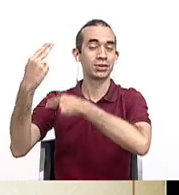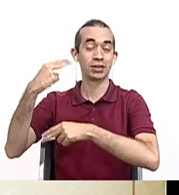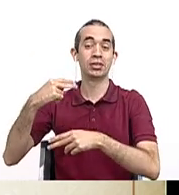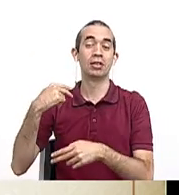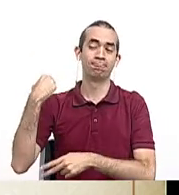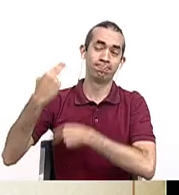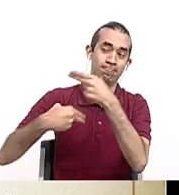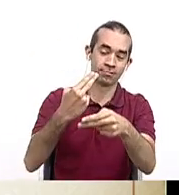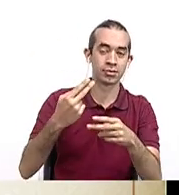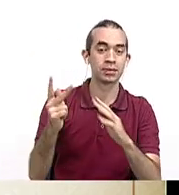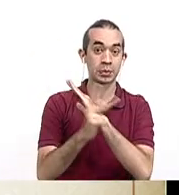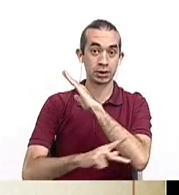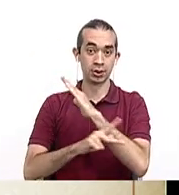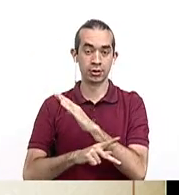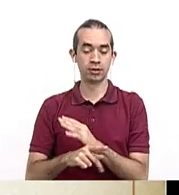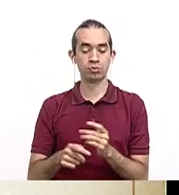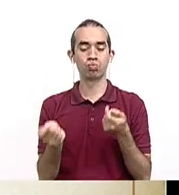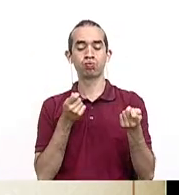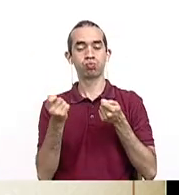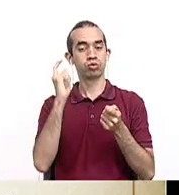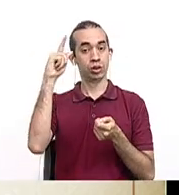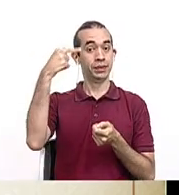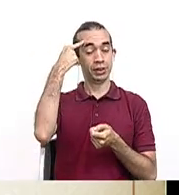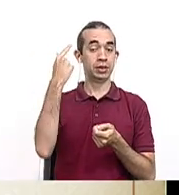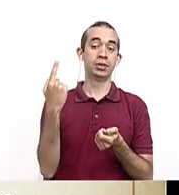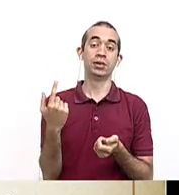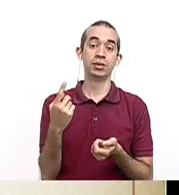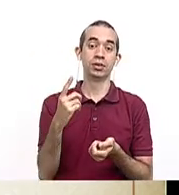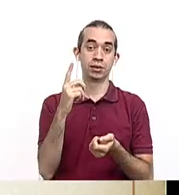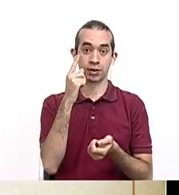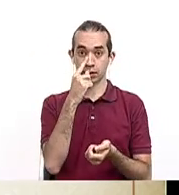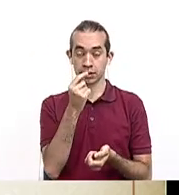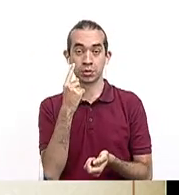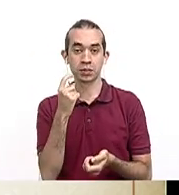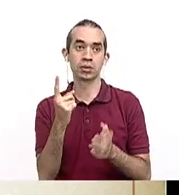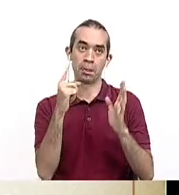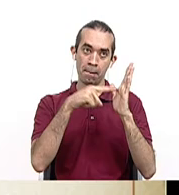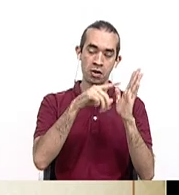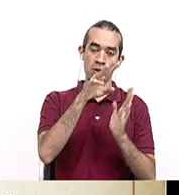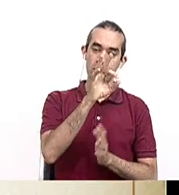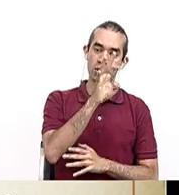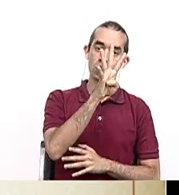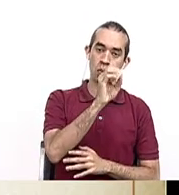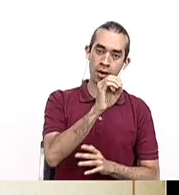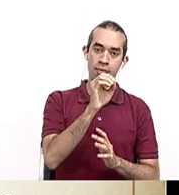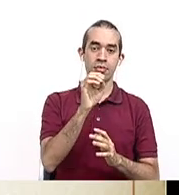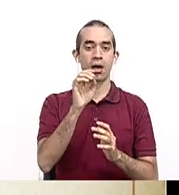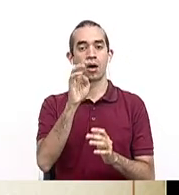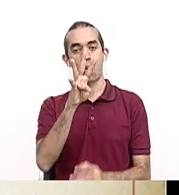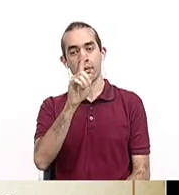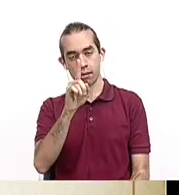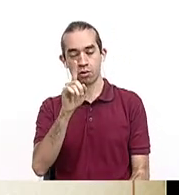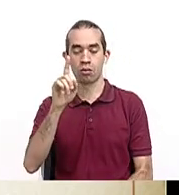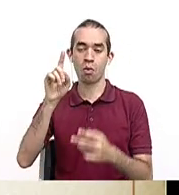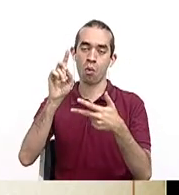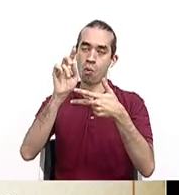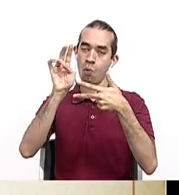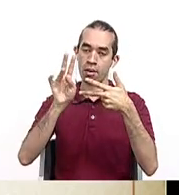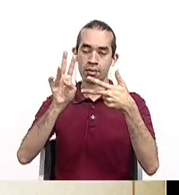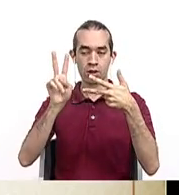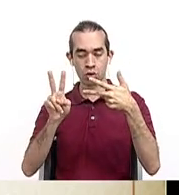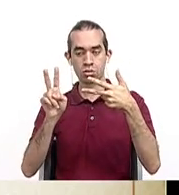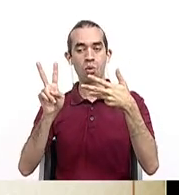su gestión el año 40 41 42 43 y 44 se aprobarían